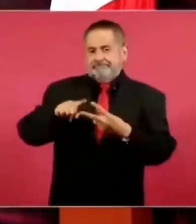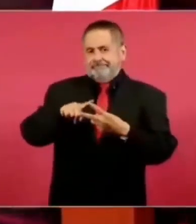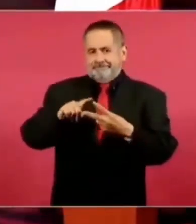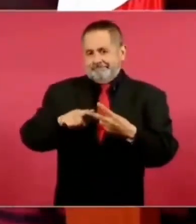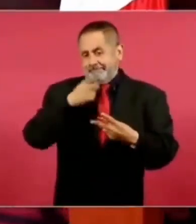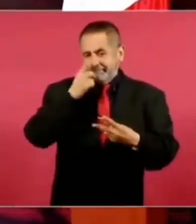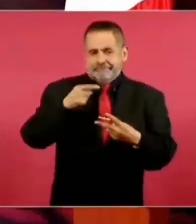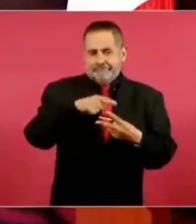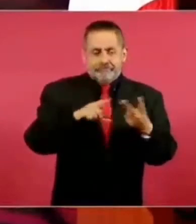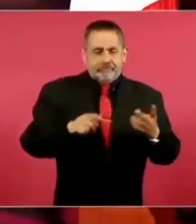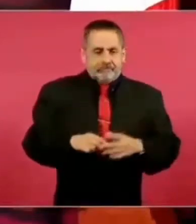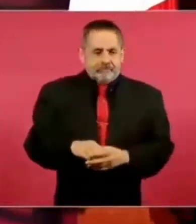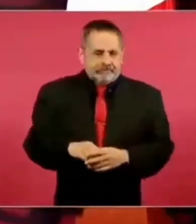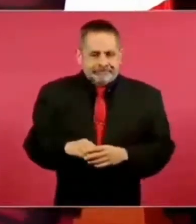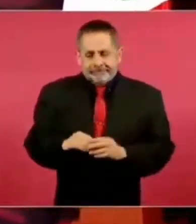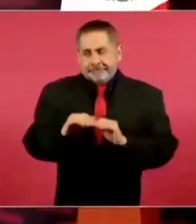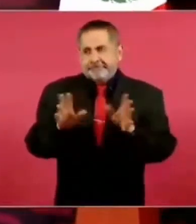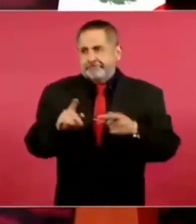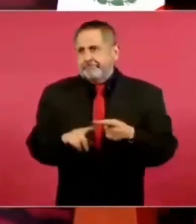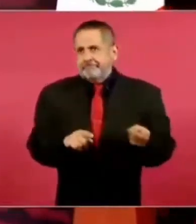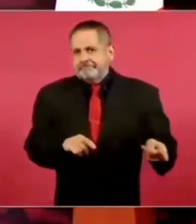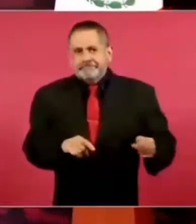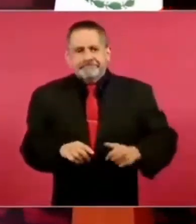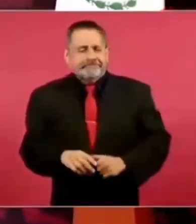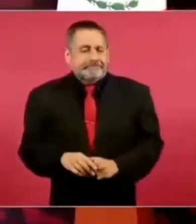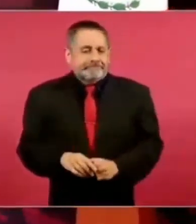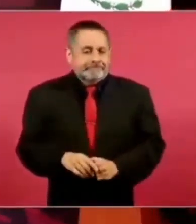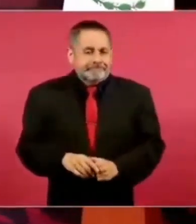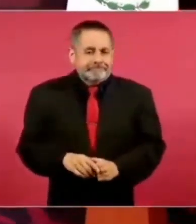pero como diría el clásico,